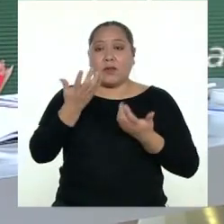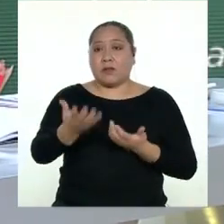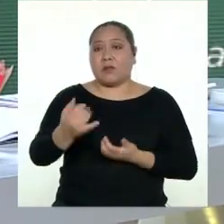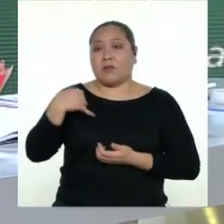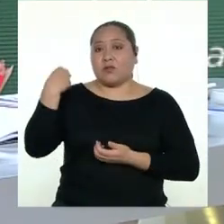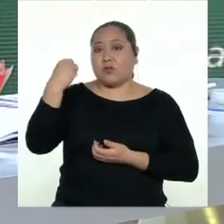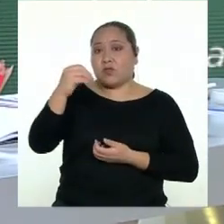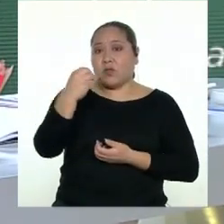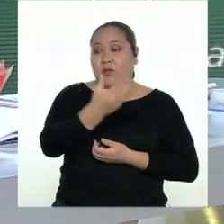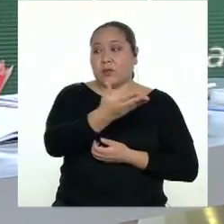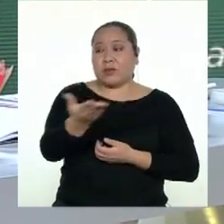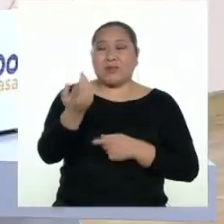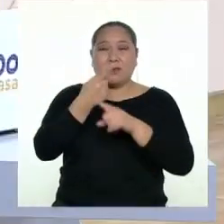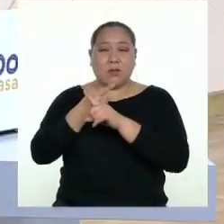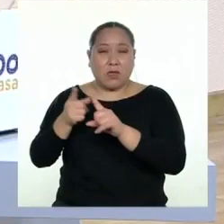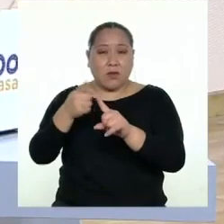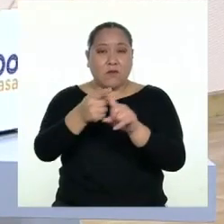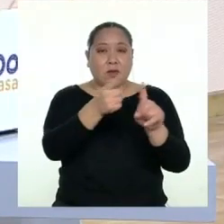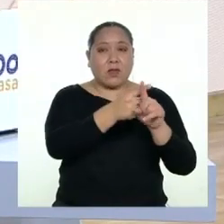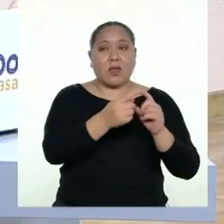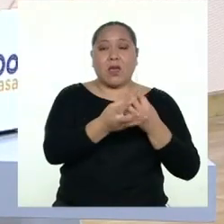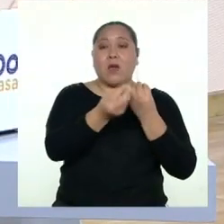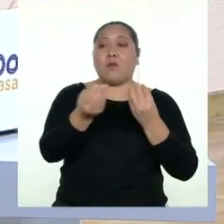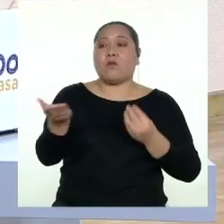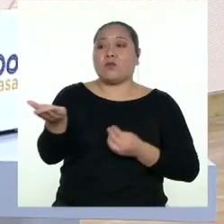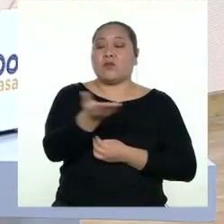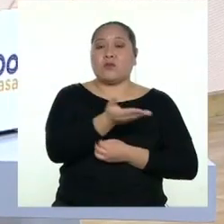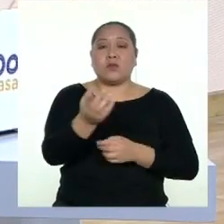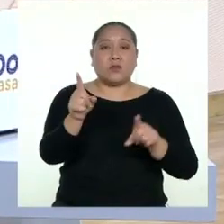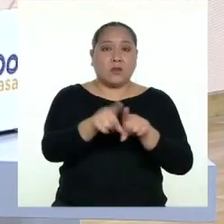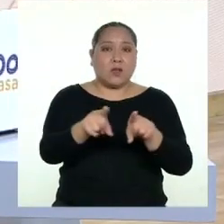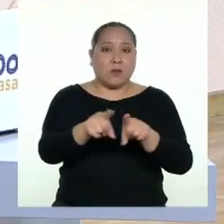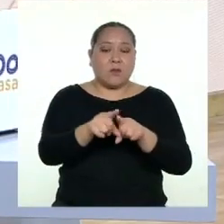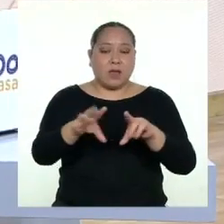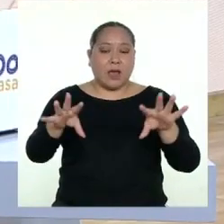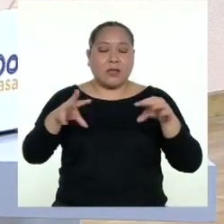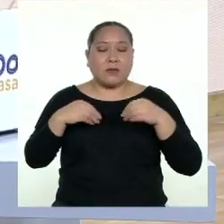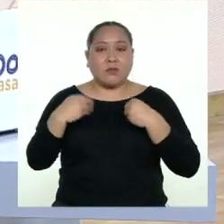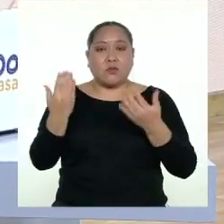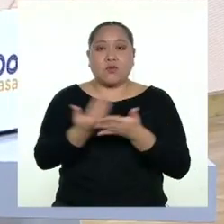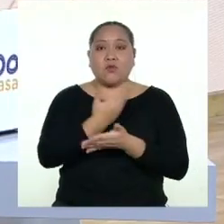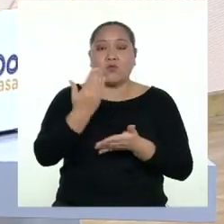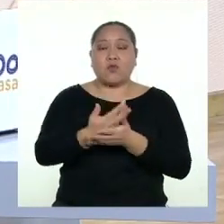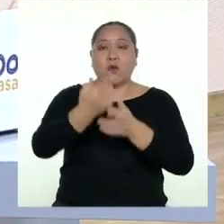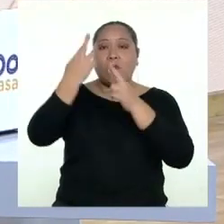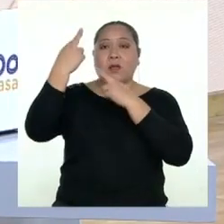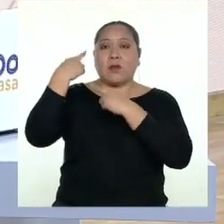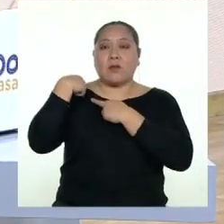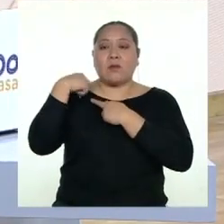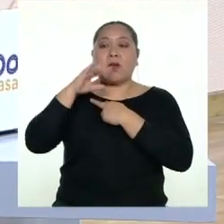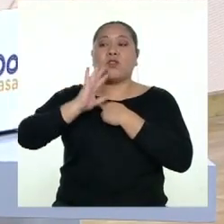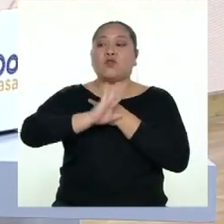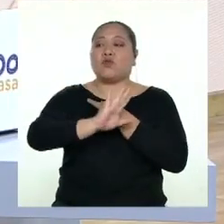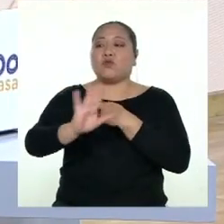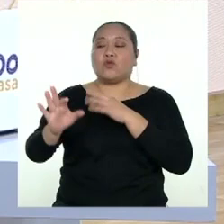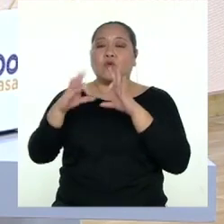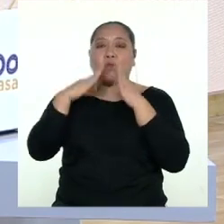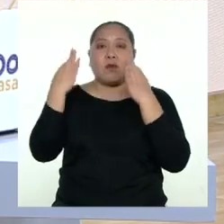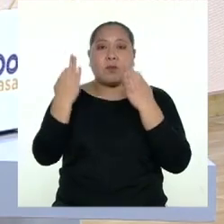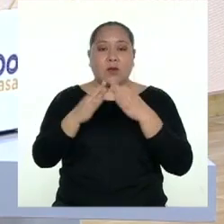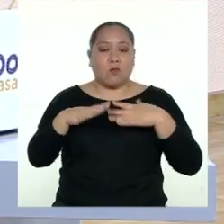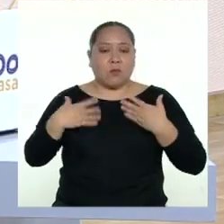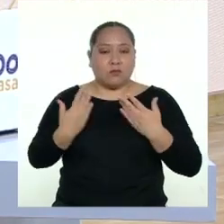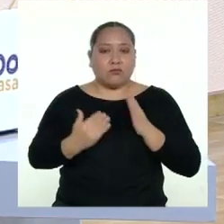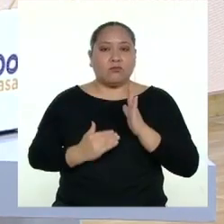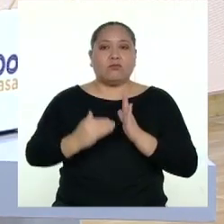adolescentes son muy variadas. A muchos de ellos también les ha tocado asumir nuevas responsabilidades para que sus familias puedan salir